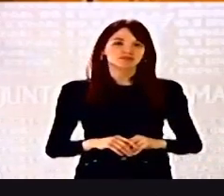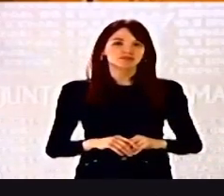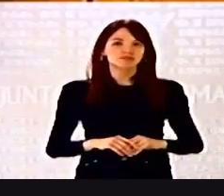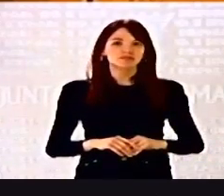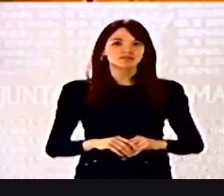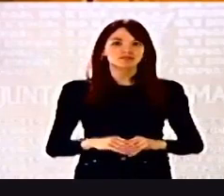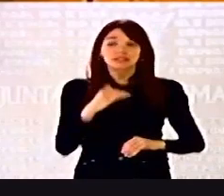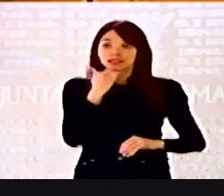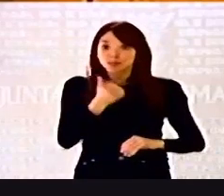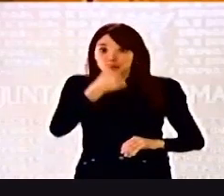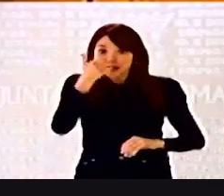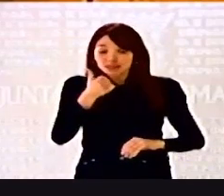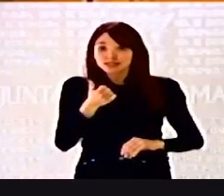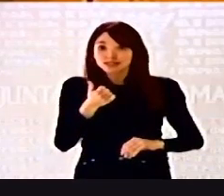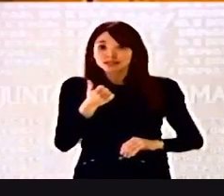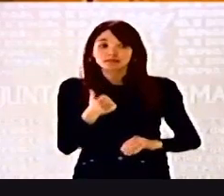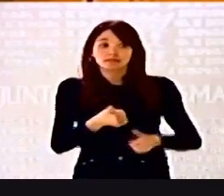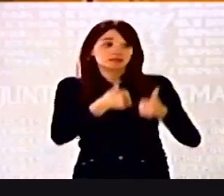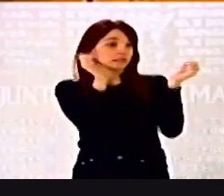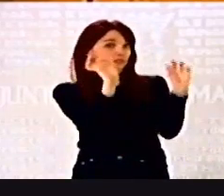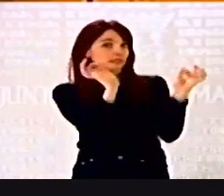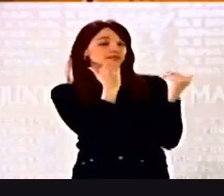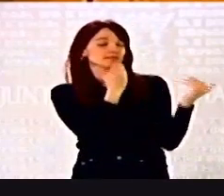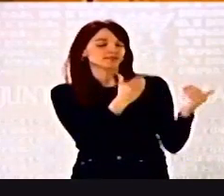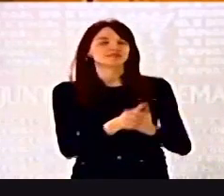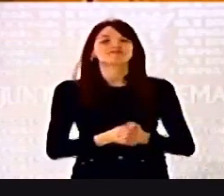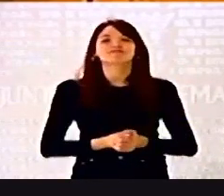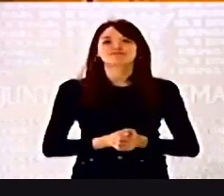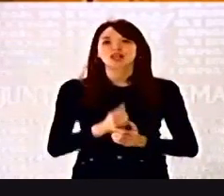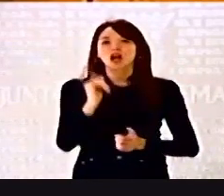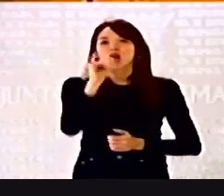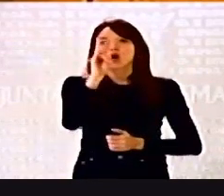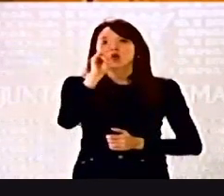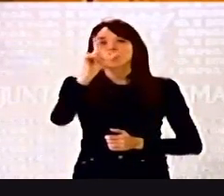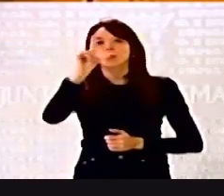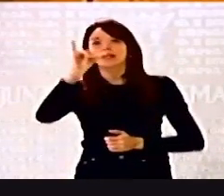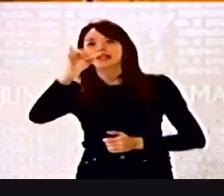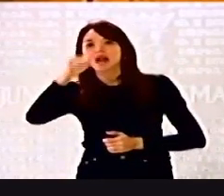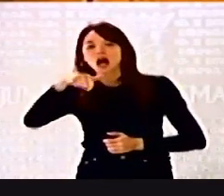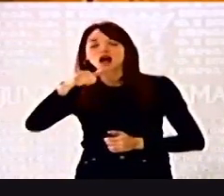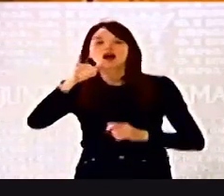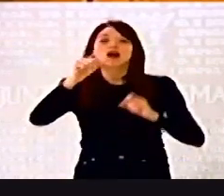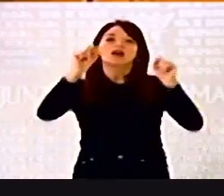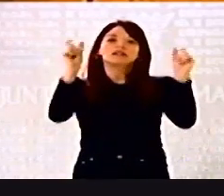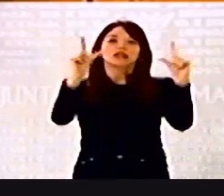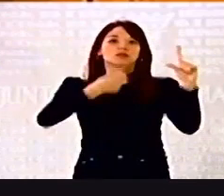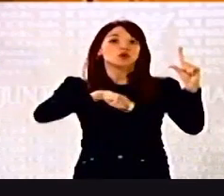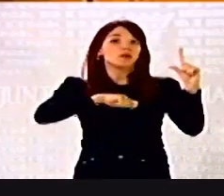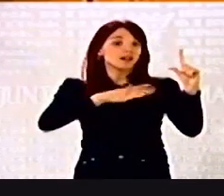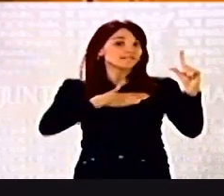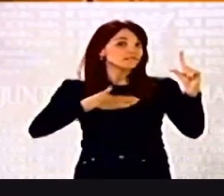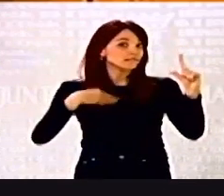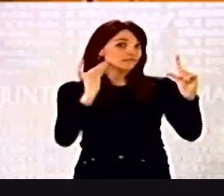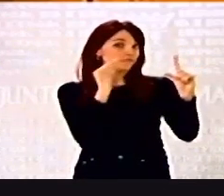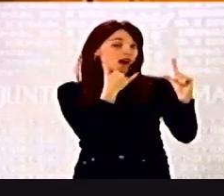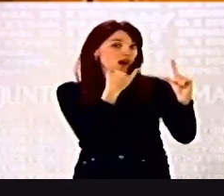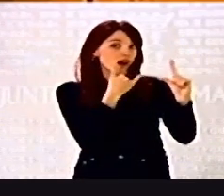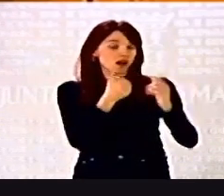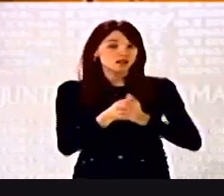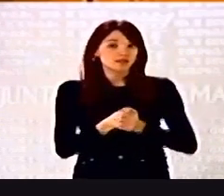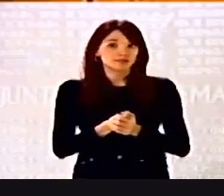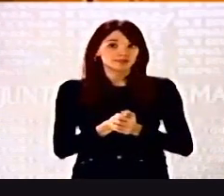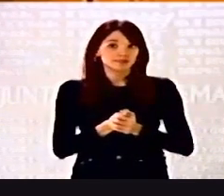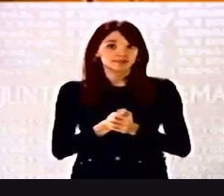¿Algo más, Fabián? Nada más, gracias. Julia Pecellín, de Televisión Española, no sé si nos quiere trasladar alguna